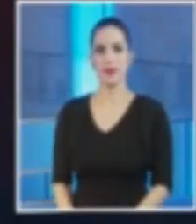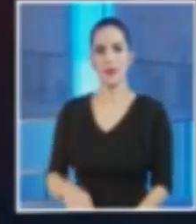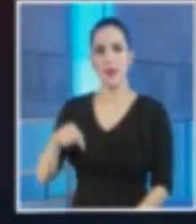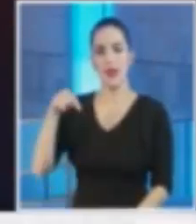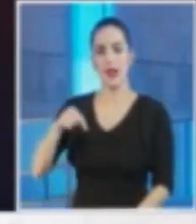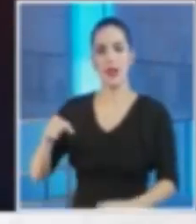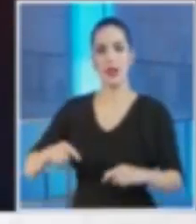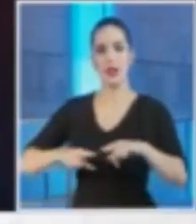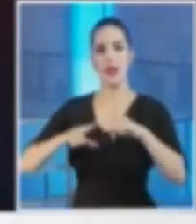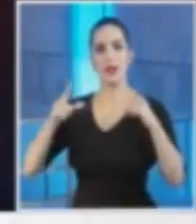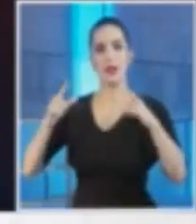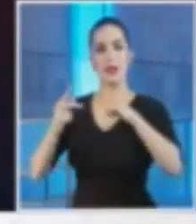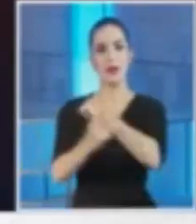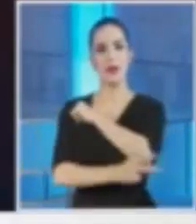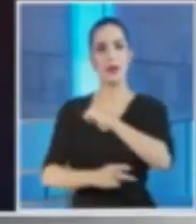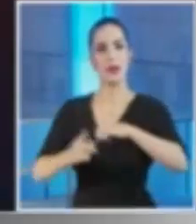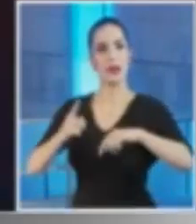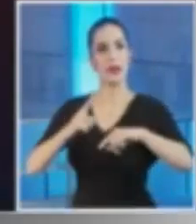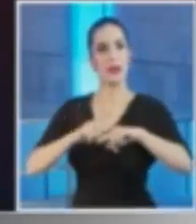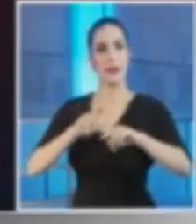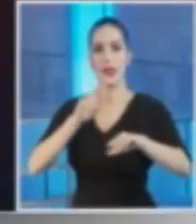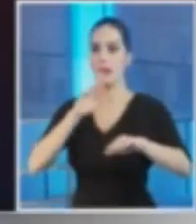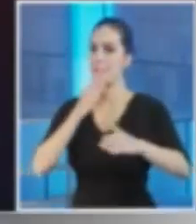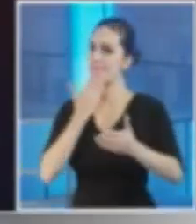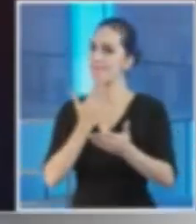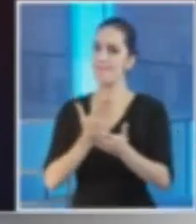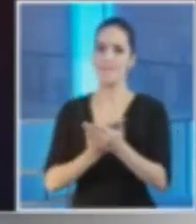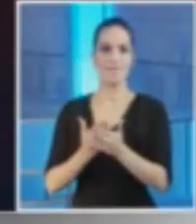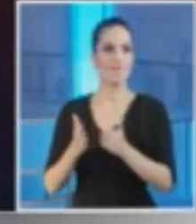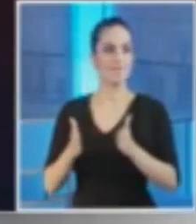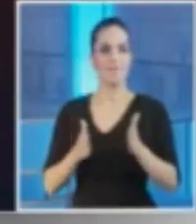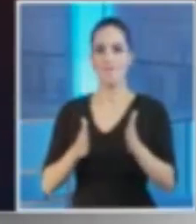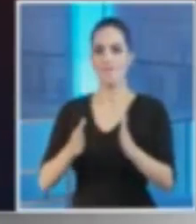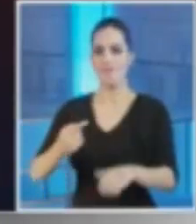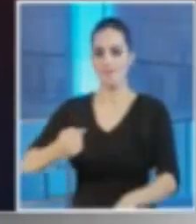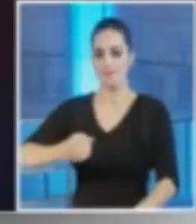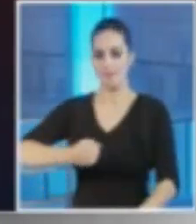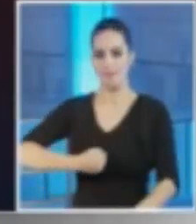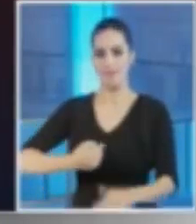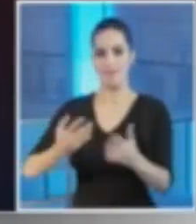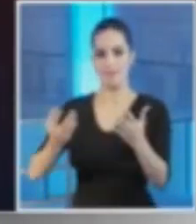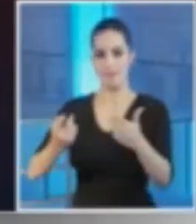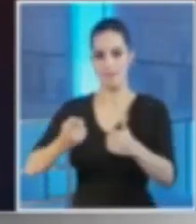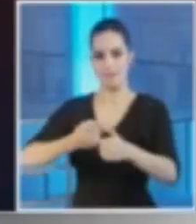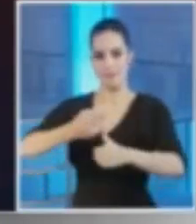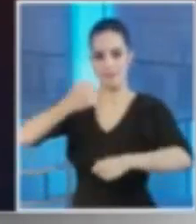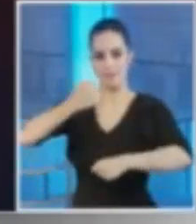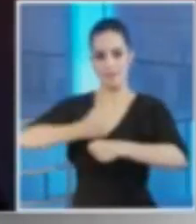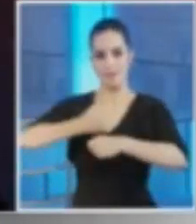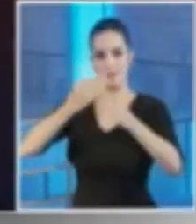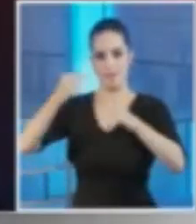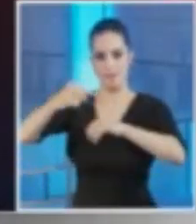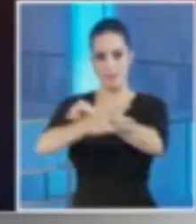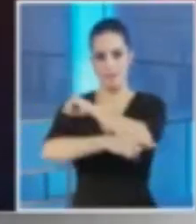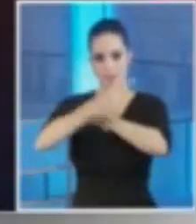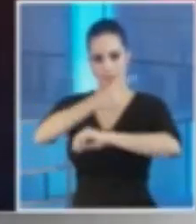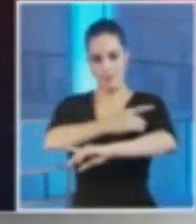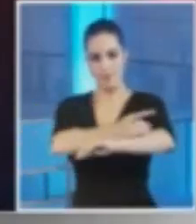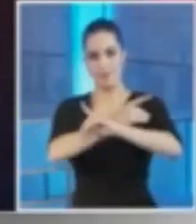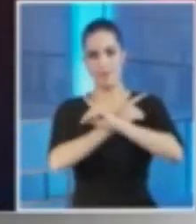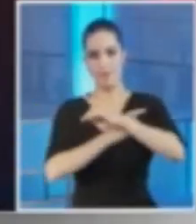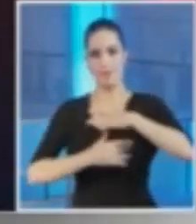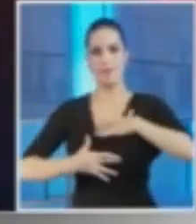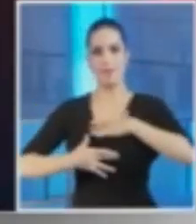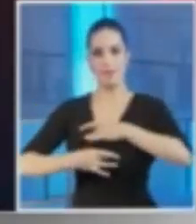Este es un gran país, pero no va por buen camino. Yo quiero ser el primer obrero de este país para defender los intereses